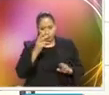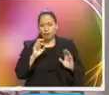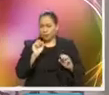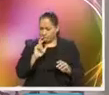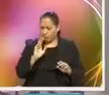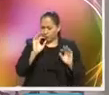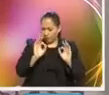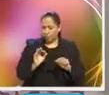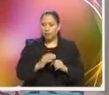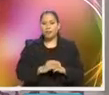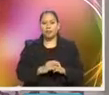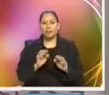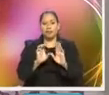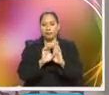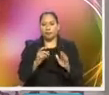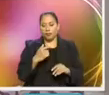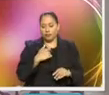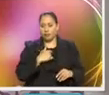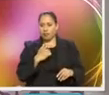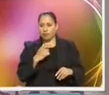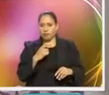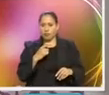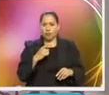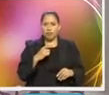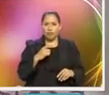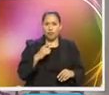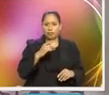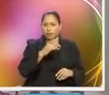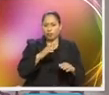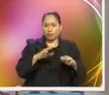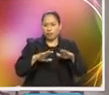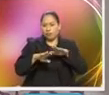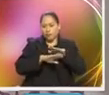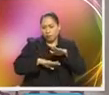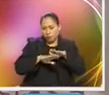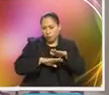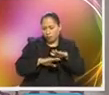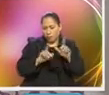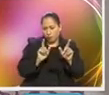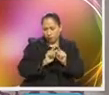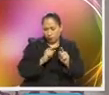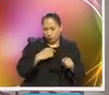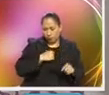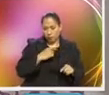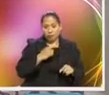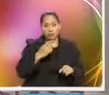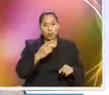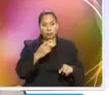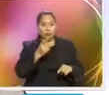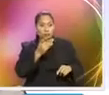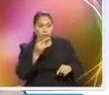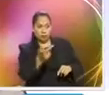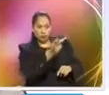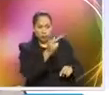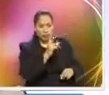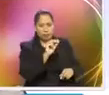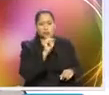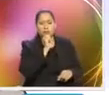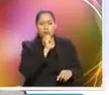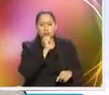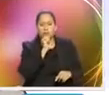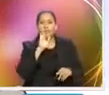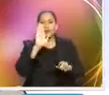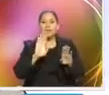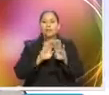perfecto. Una persona con un conocimiento triple básico que el que yo tengo no te preguntaría esto que quizá yo te voy a preguntar, pero es algo así